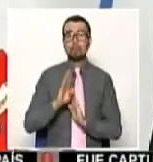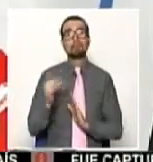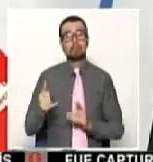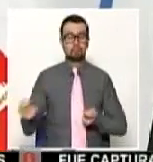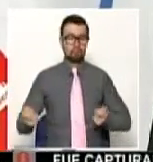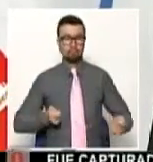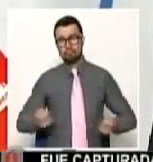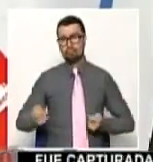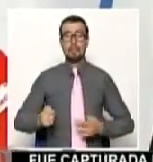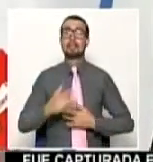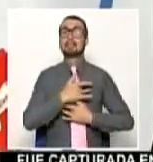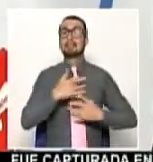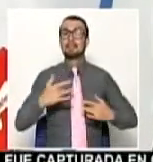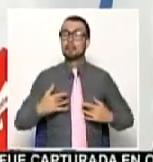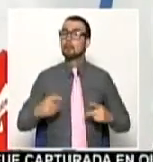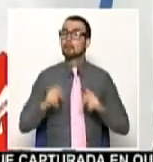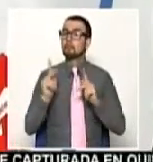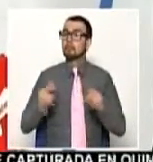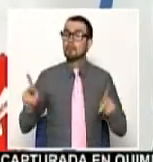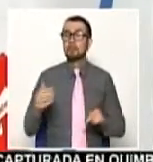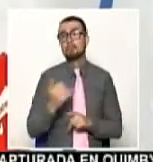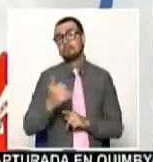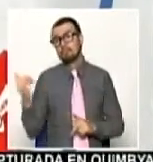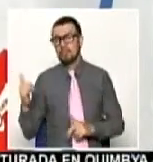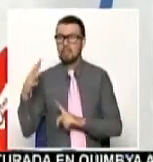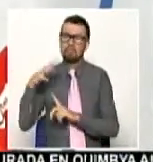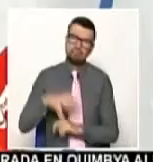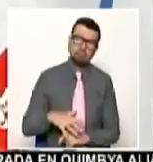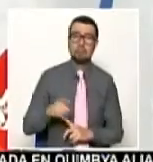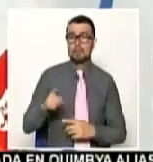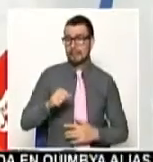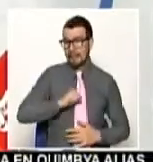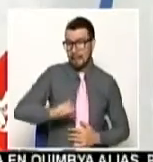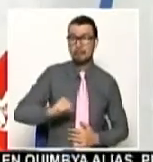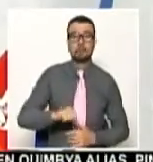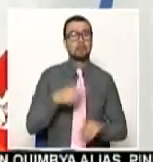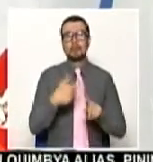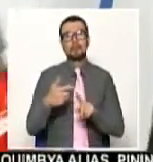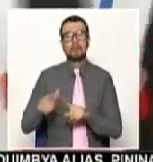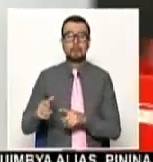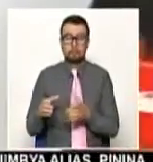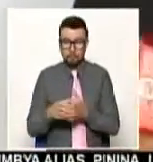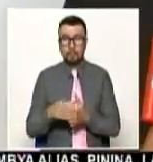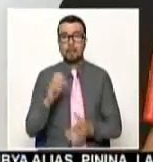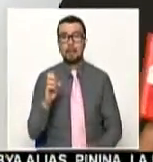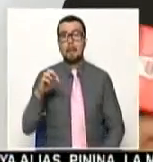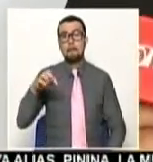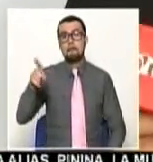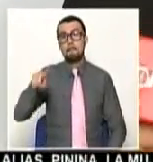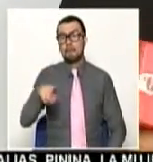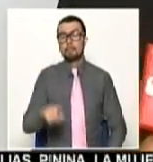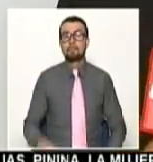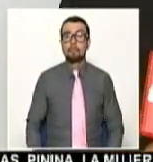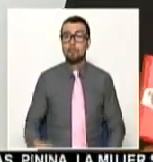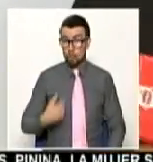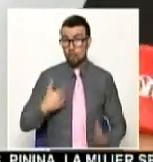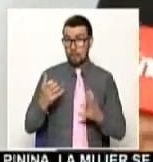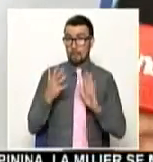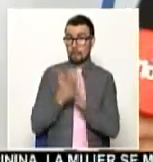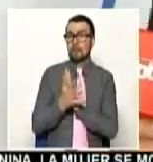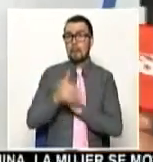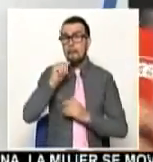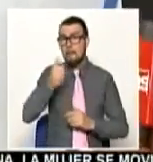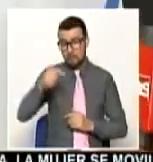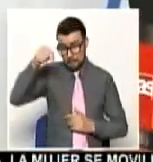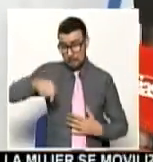salud para las personas que tan vulnerados tienen este tipo de derechos por parte de las diferentes EPS. Yo les quiero contar que mañana aquí en